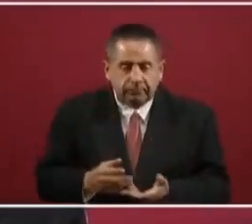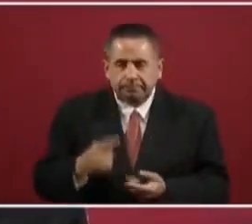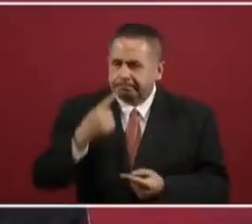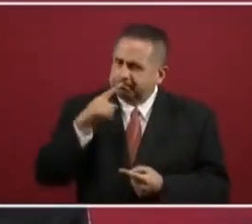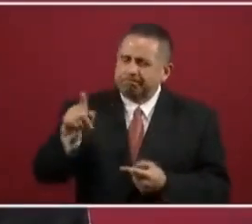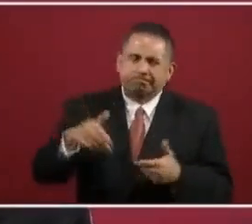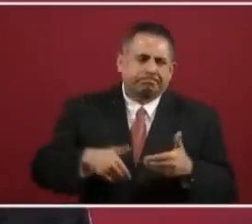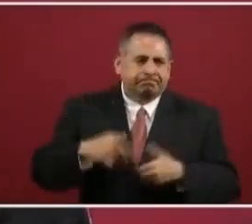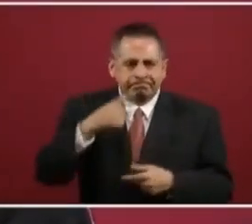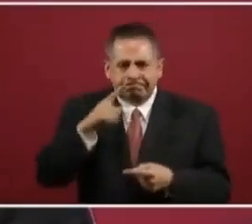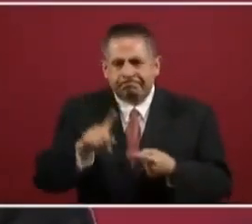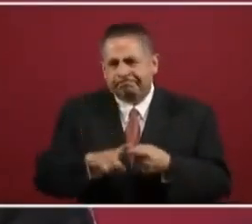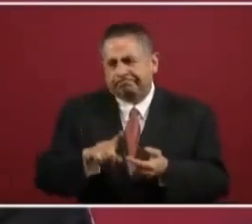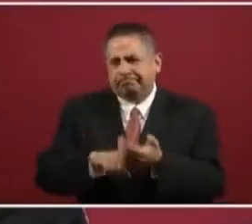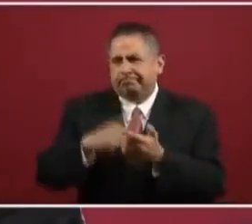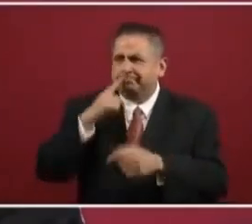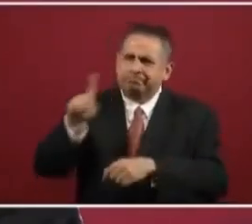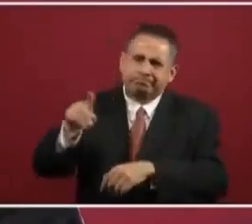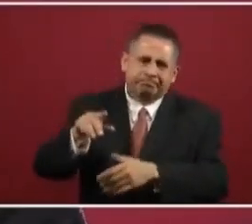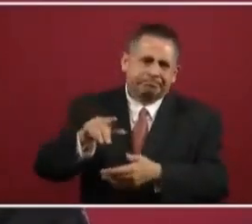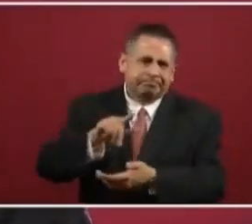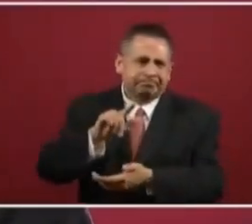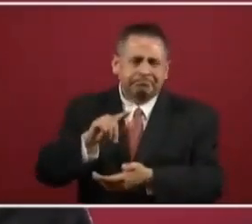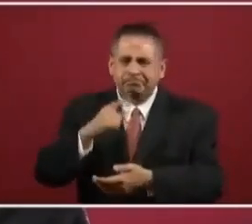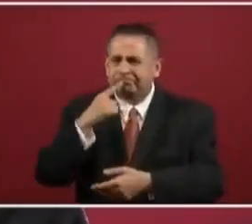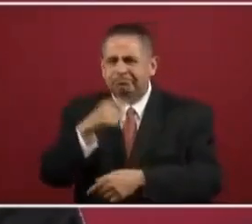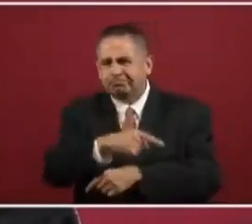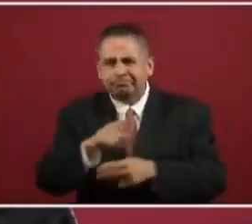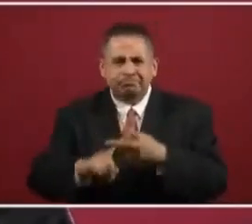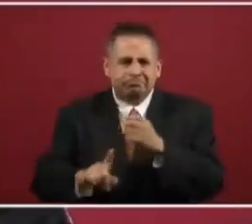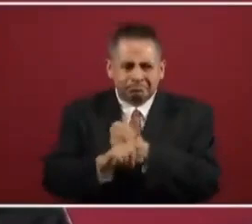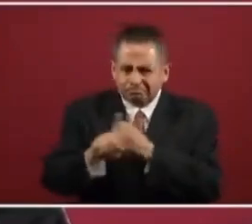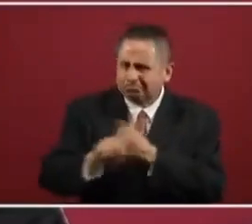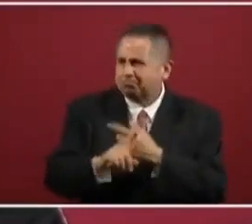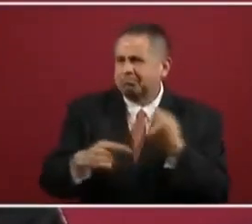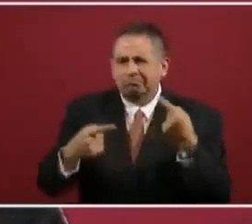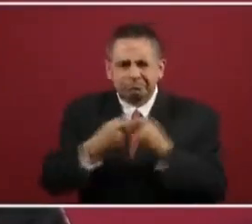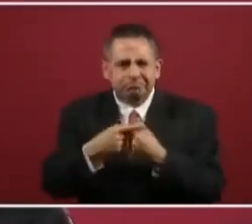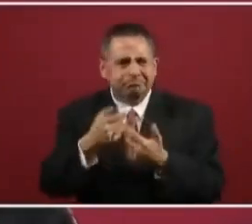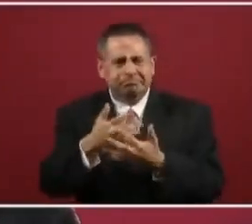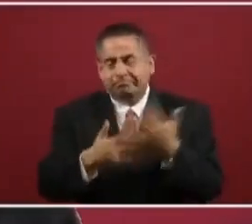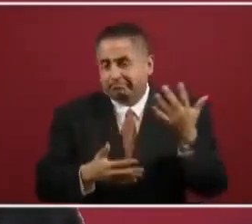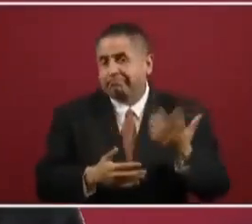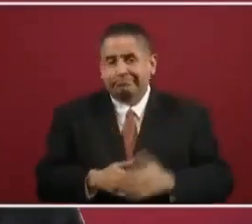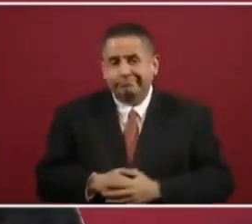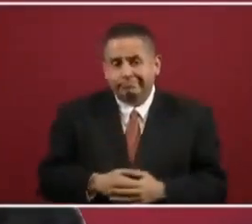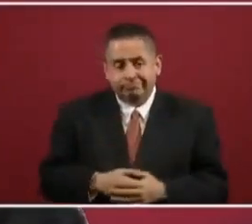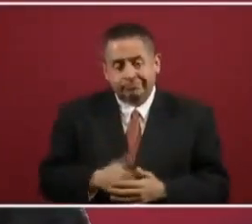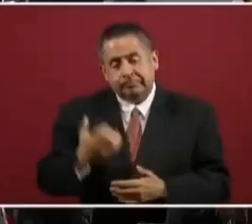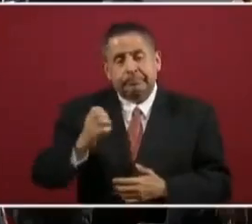quejas demandas problemas conflictos